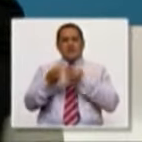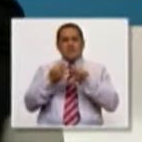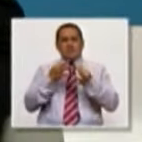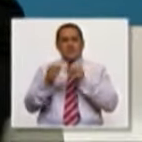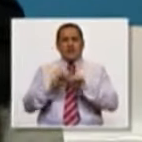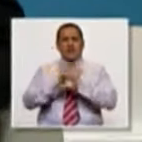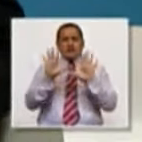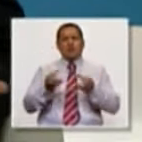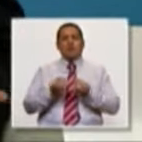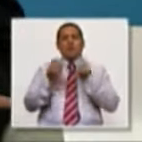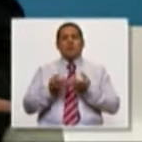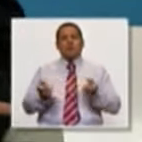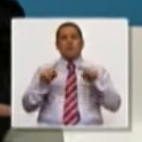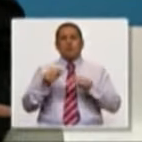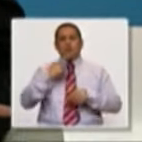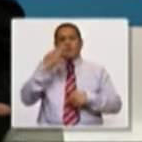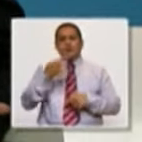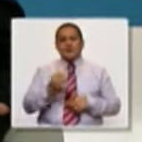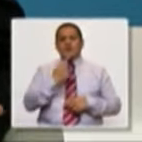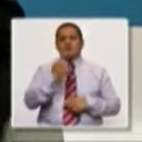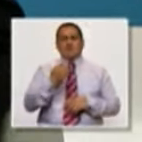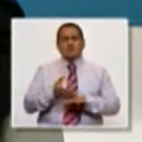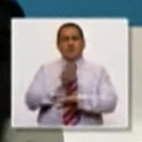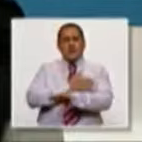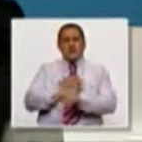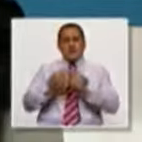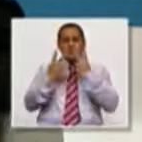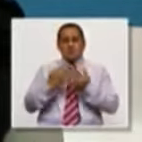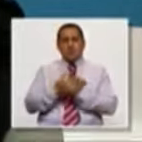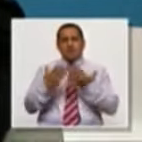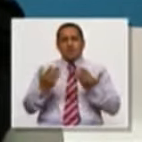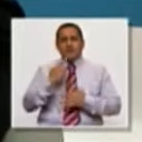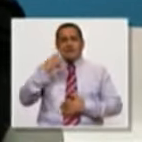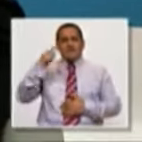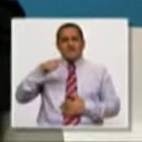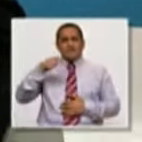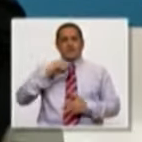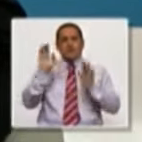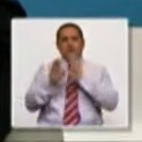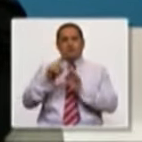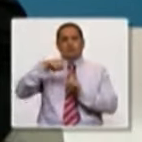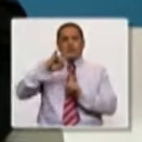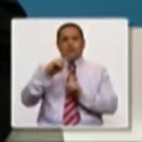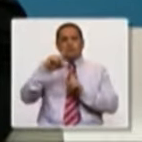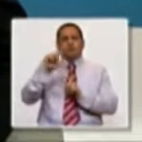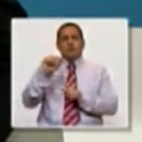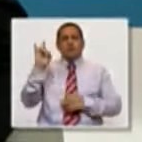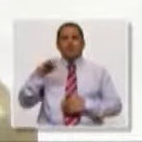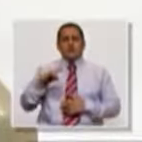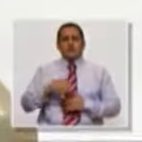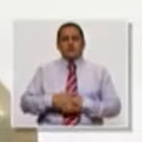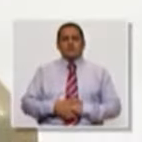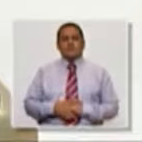ilustre sobre cuándo realmente estamos ante casos que ameritan una tutela de urgencia. Ok.